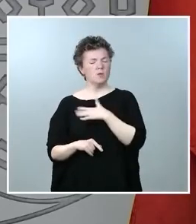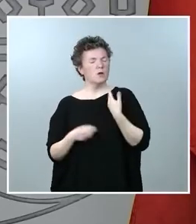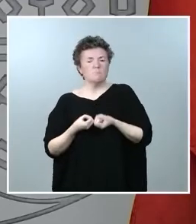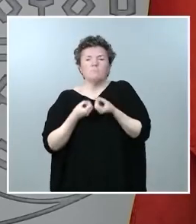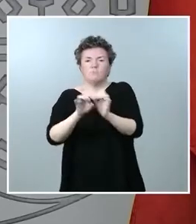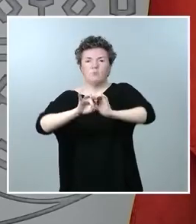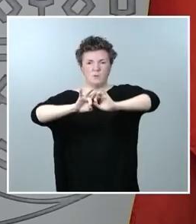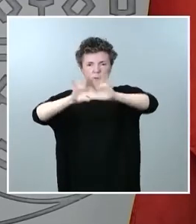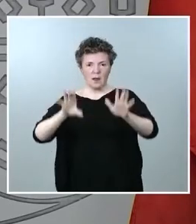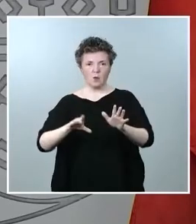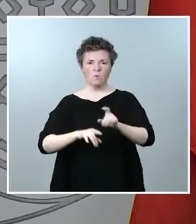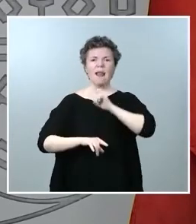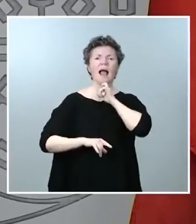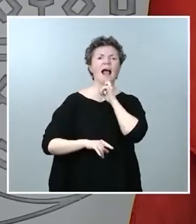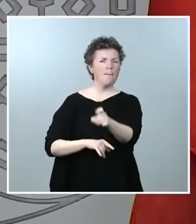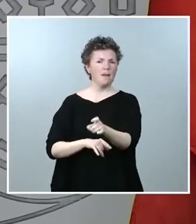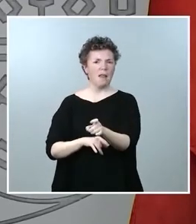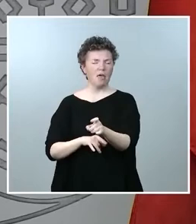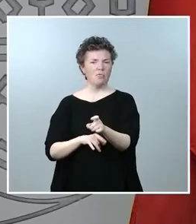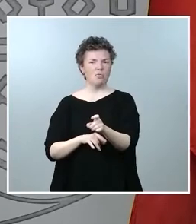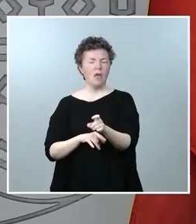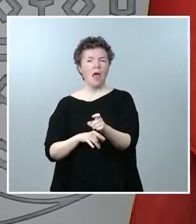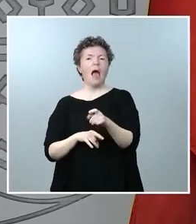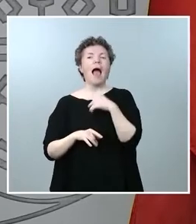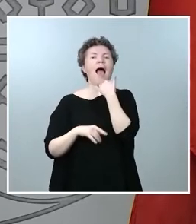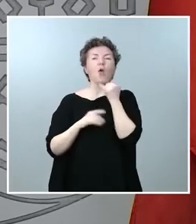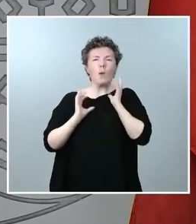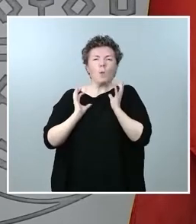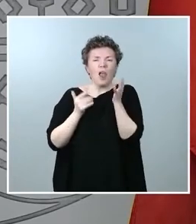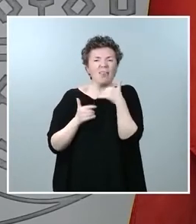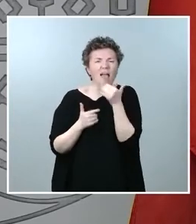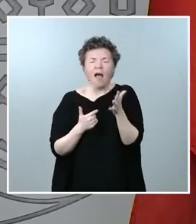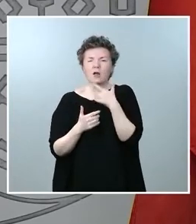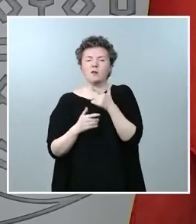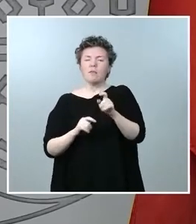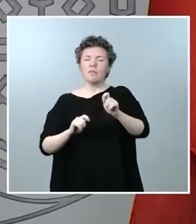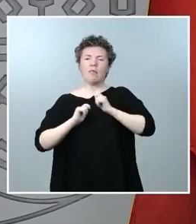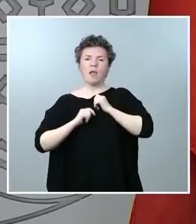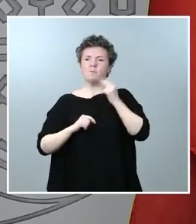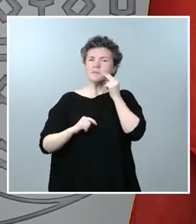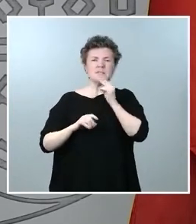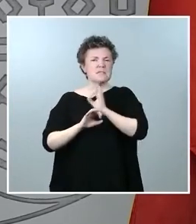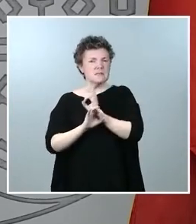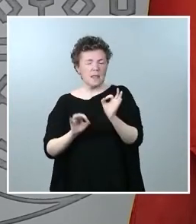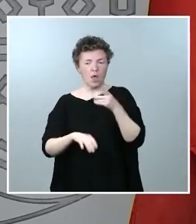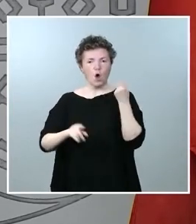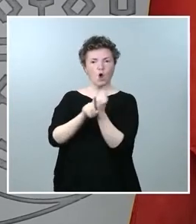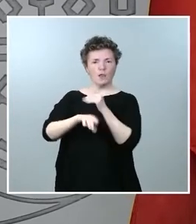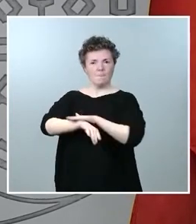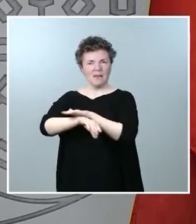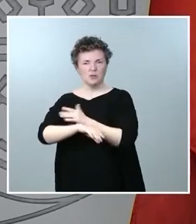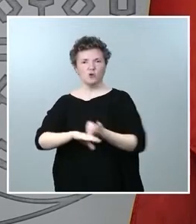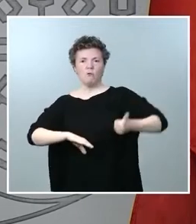Ninguna amenaza va a ser, ningún acto de violencia, ninguna intimidación contra ministros, altos cargos o